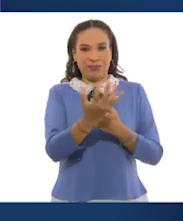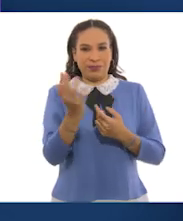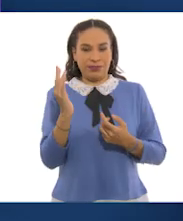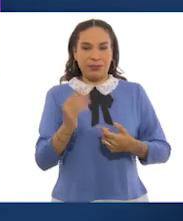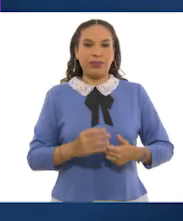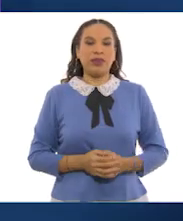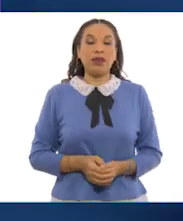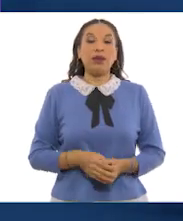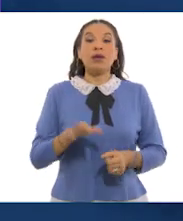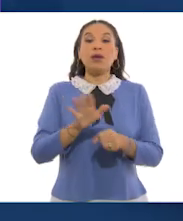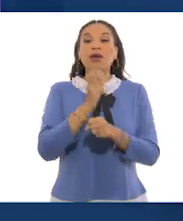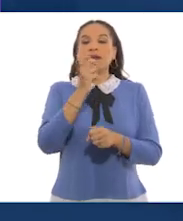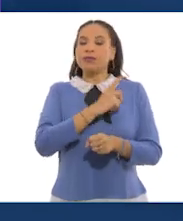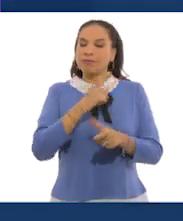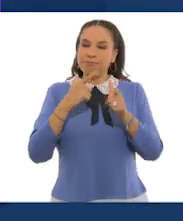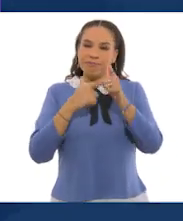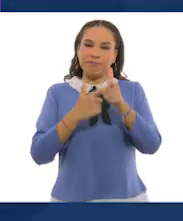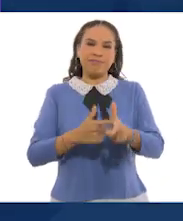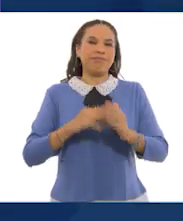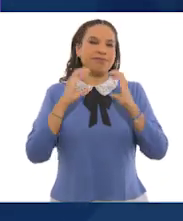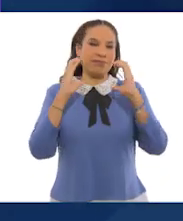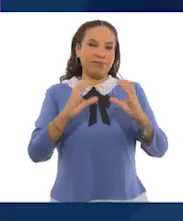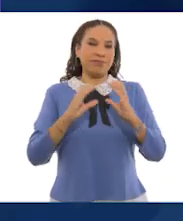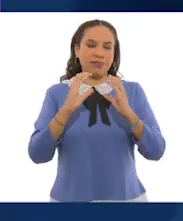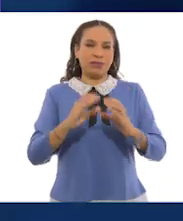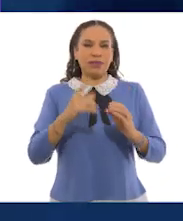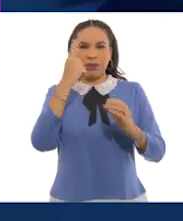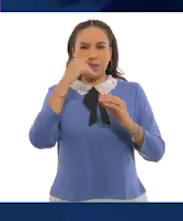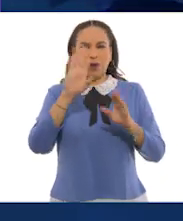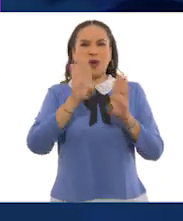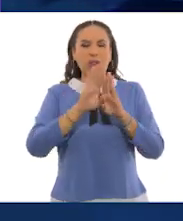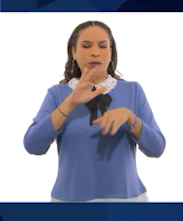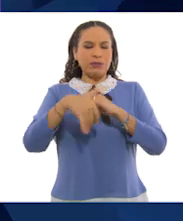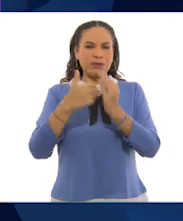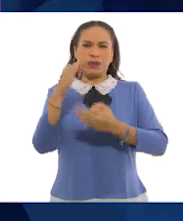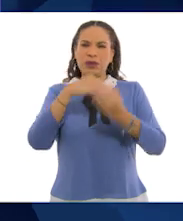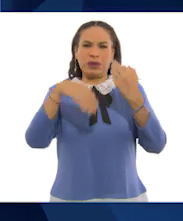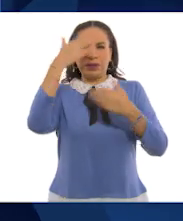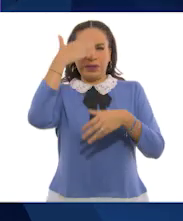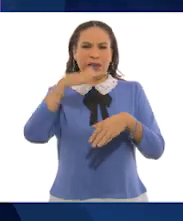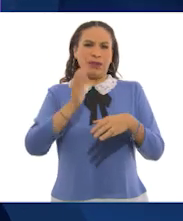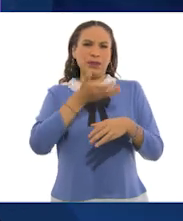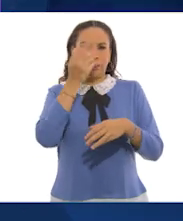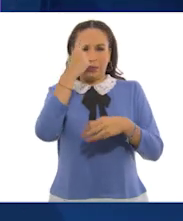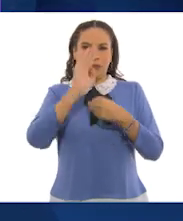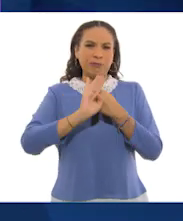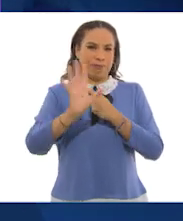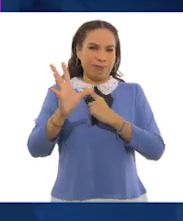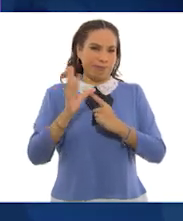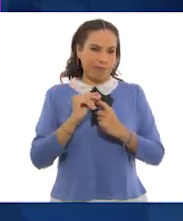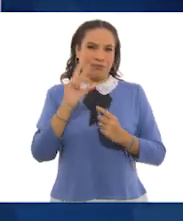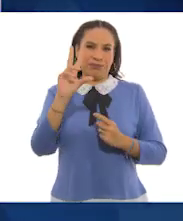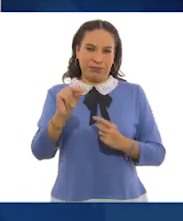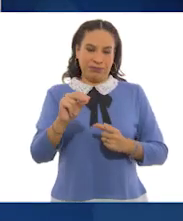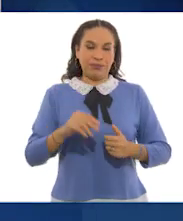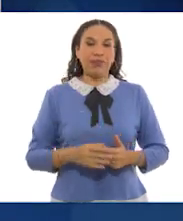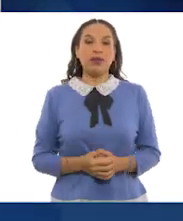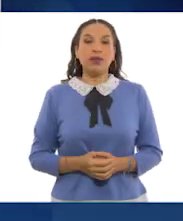personas. Por eso hay que continuar cuidándonos siguiendo las buenas prácticas que ya todos conocemos para evitar contagiarnos.